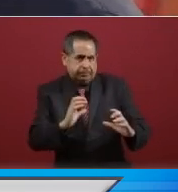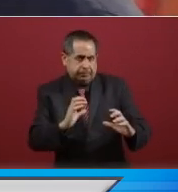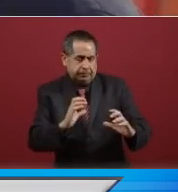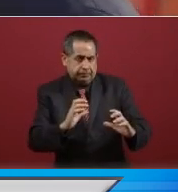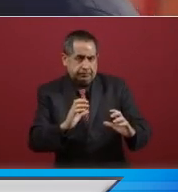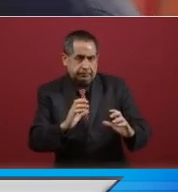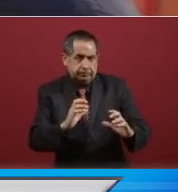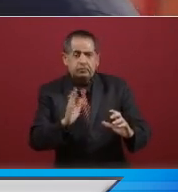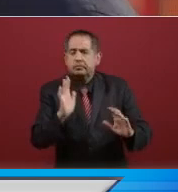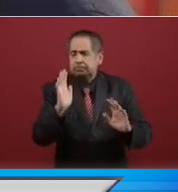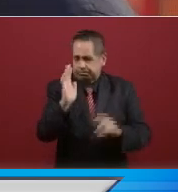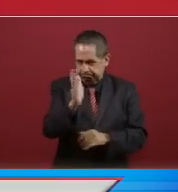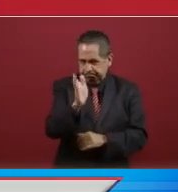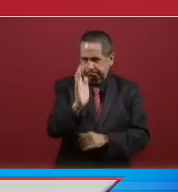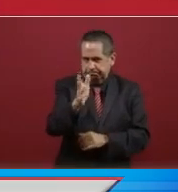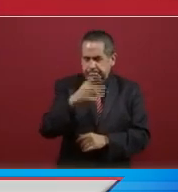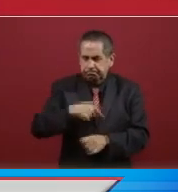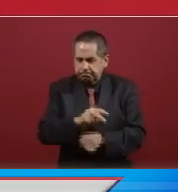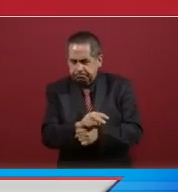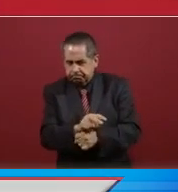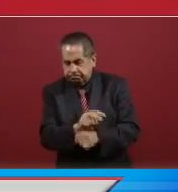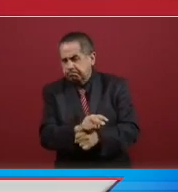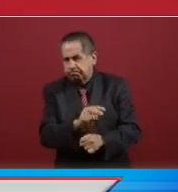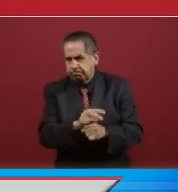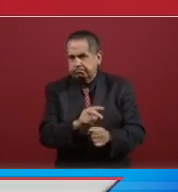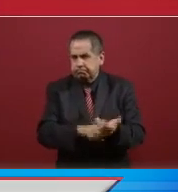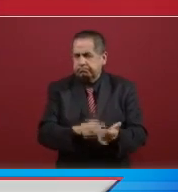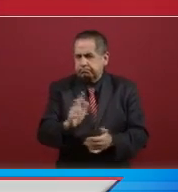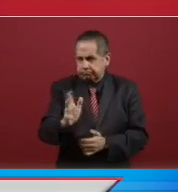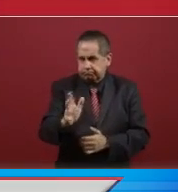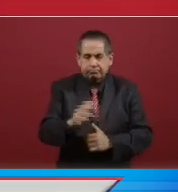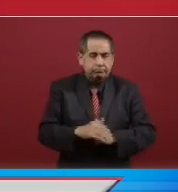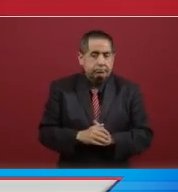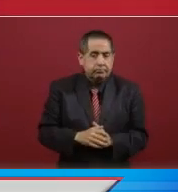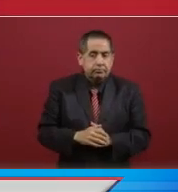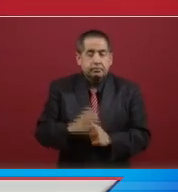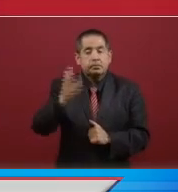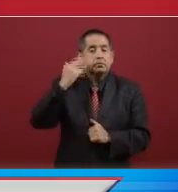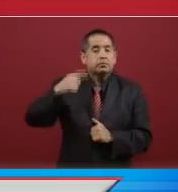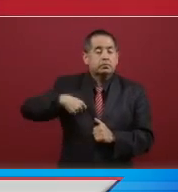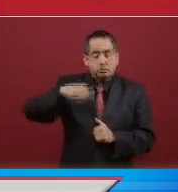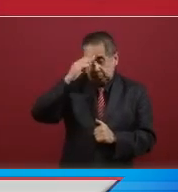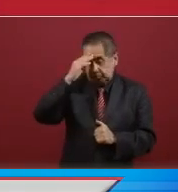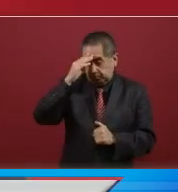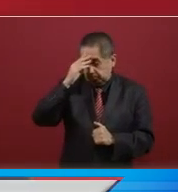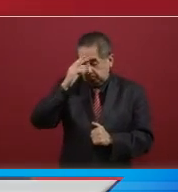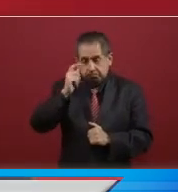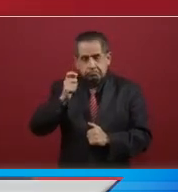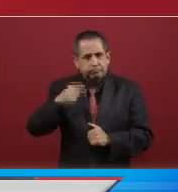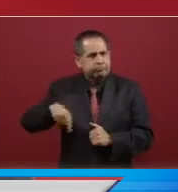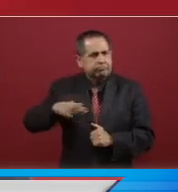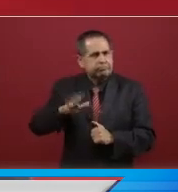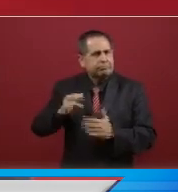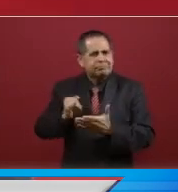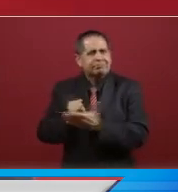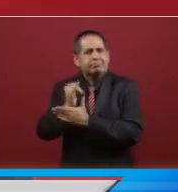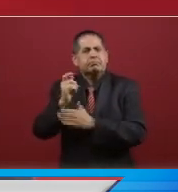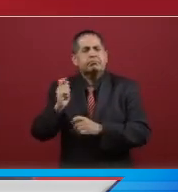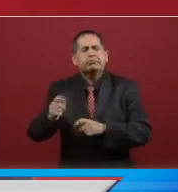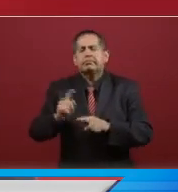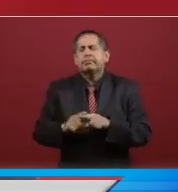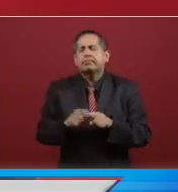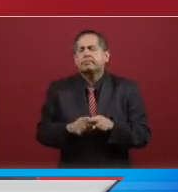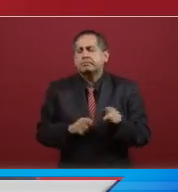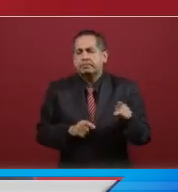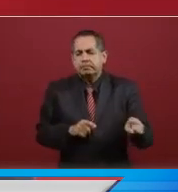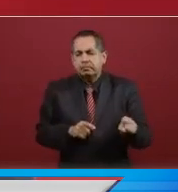California Sur. Era una mina de explotación a cielo abierto cercano a una reserva natural, cerca de una recarga de acuíferos en una zona en donde hay escasez